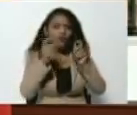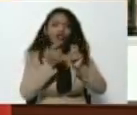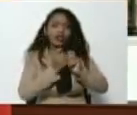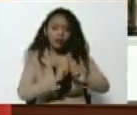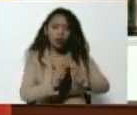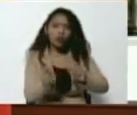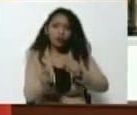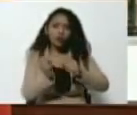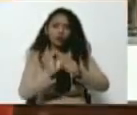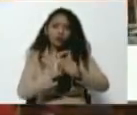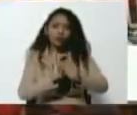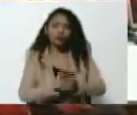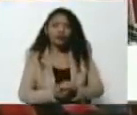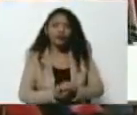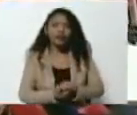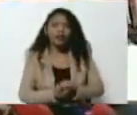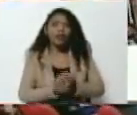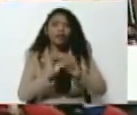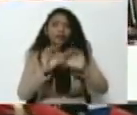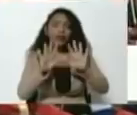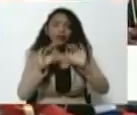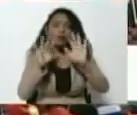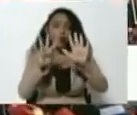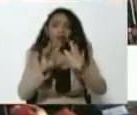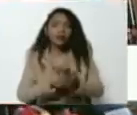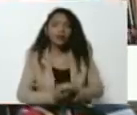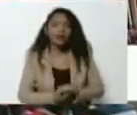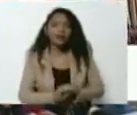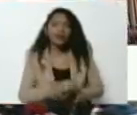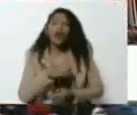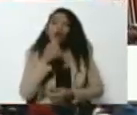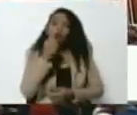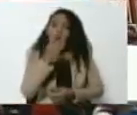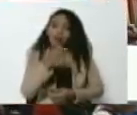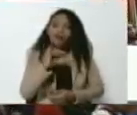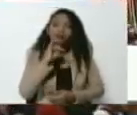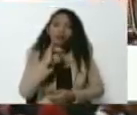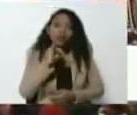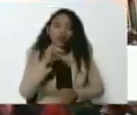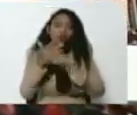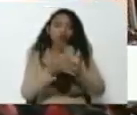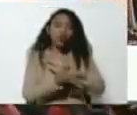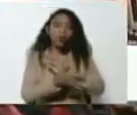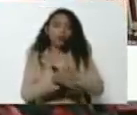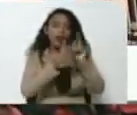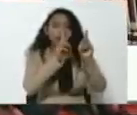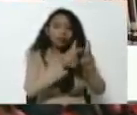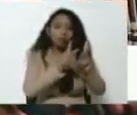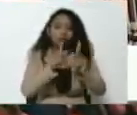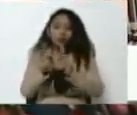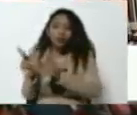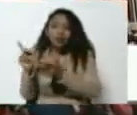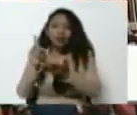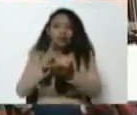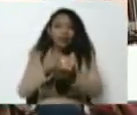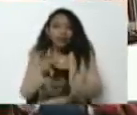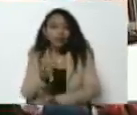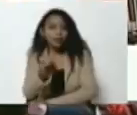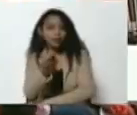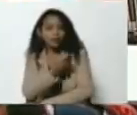del COVID-19 y buenas noticias del cronograma de llegada de las